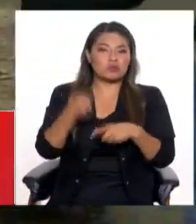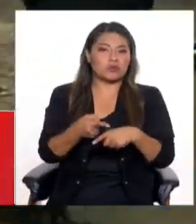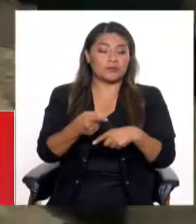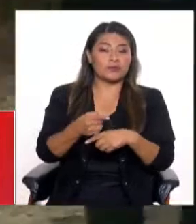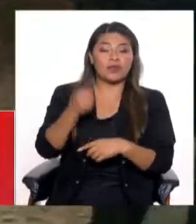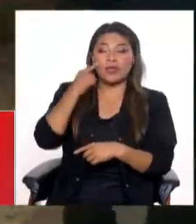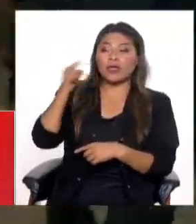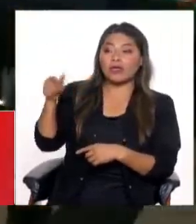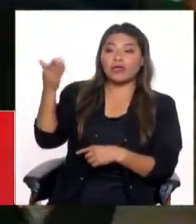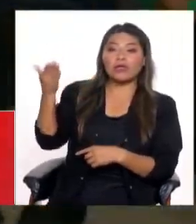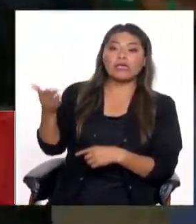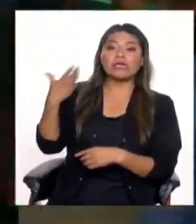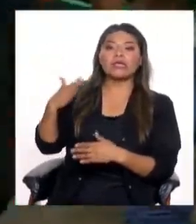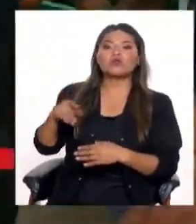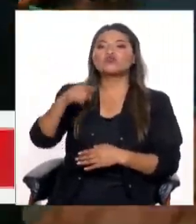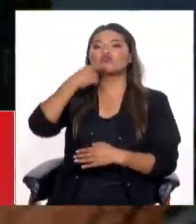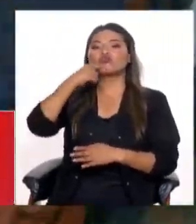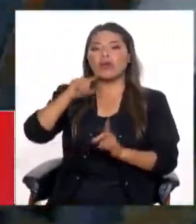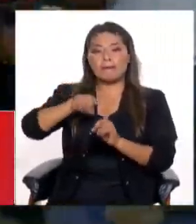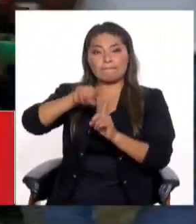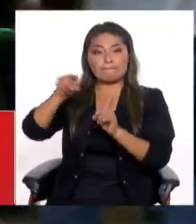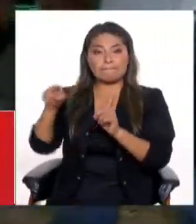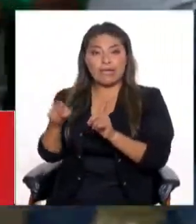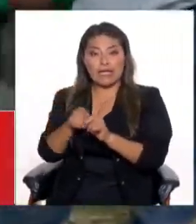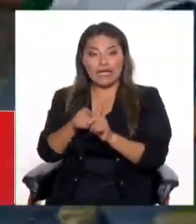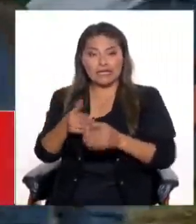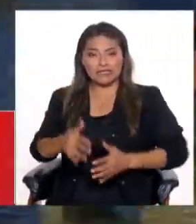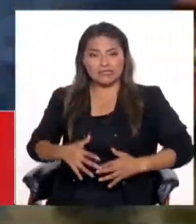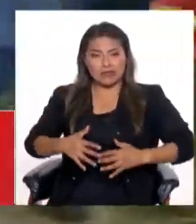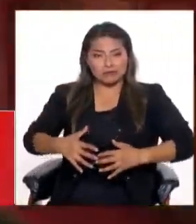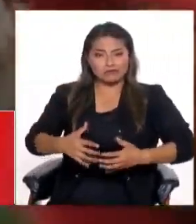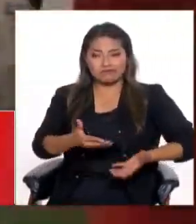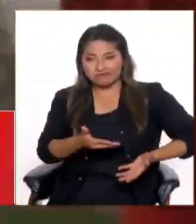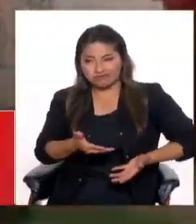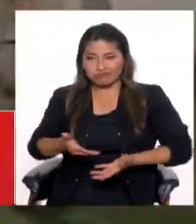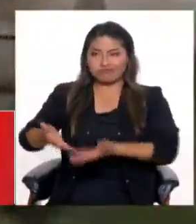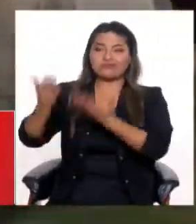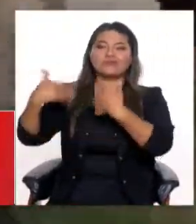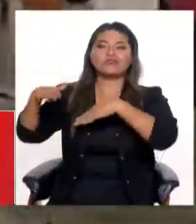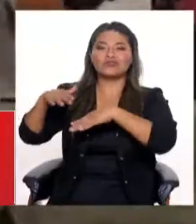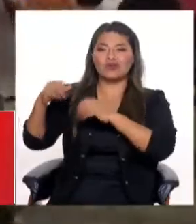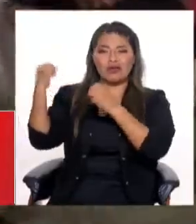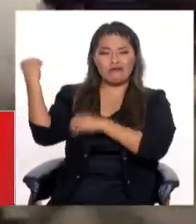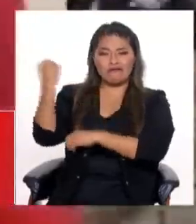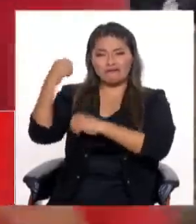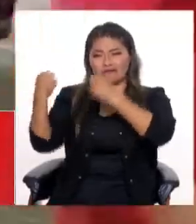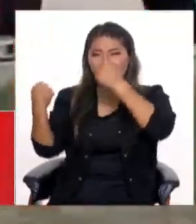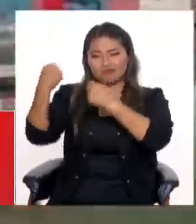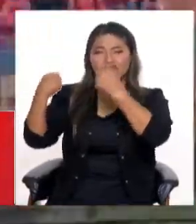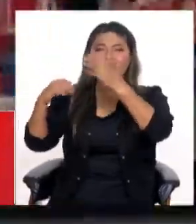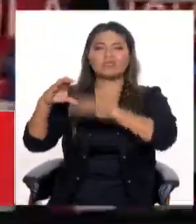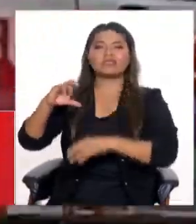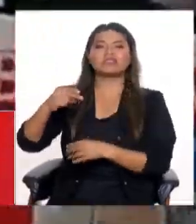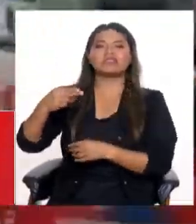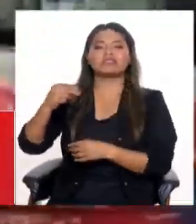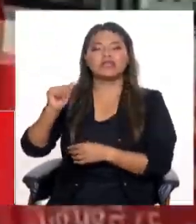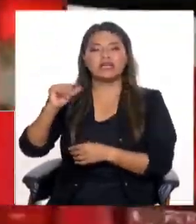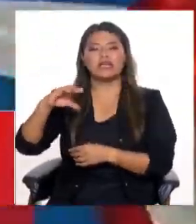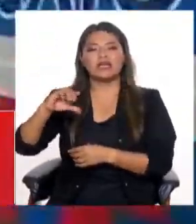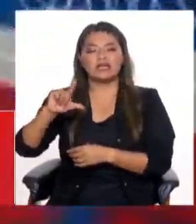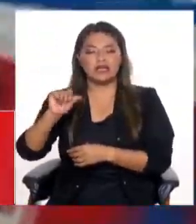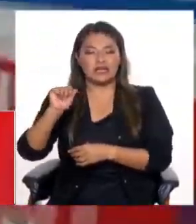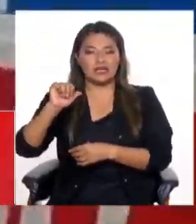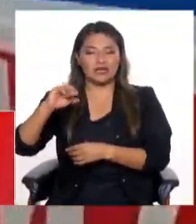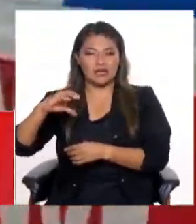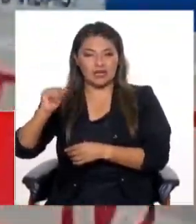el acantilado, y están subiendo a la ambulancia de Chaclacayo. Serenazgo de Chosica y Chaclacayo. Los bomberos,